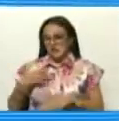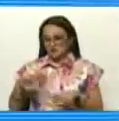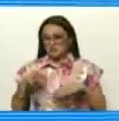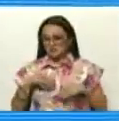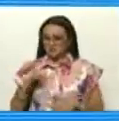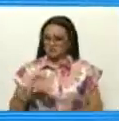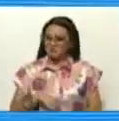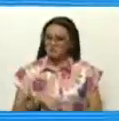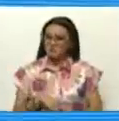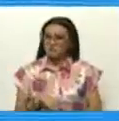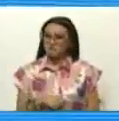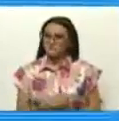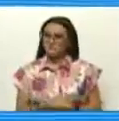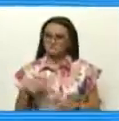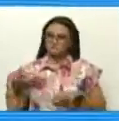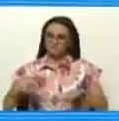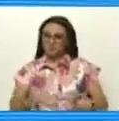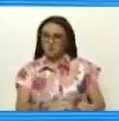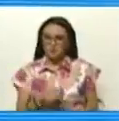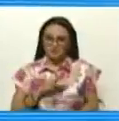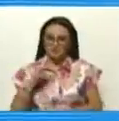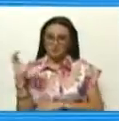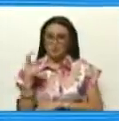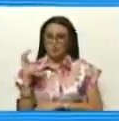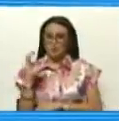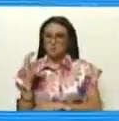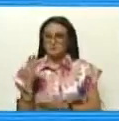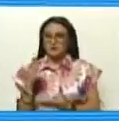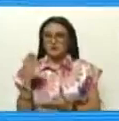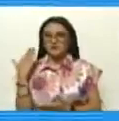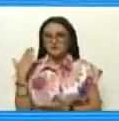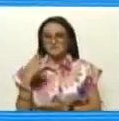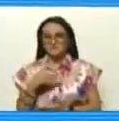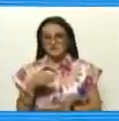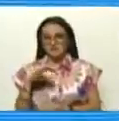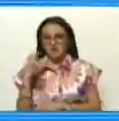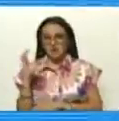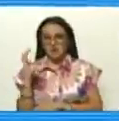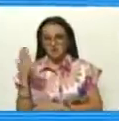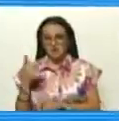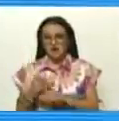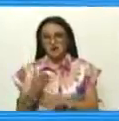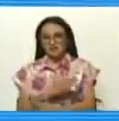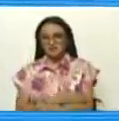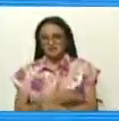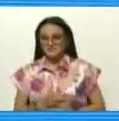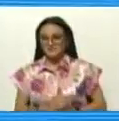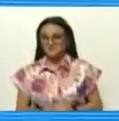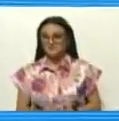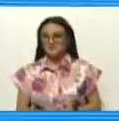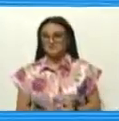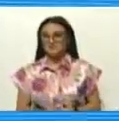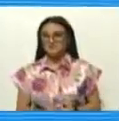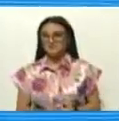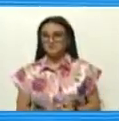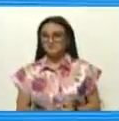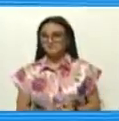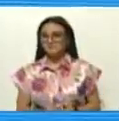Invasiones, Duque desde Colombia. Afortunadamente nuestro servicio de inteligencia más o